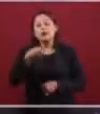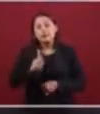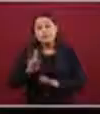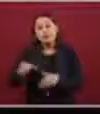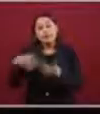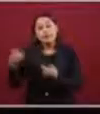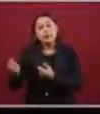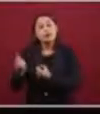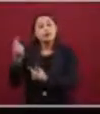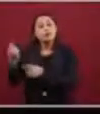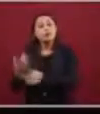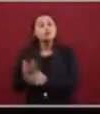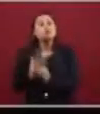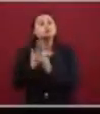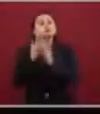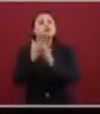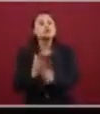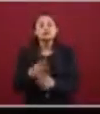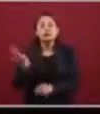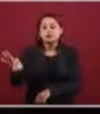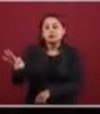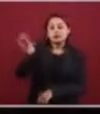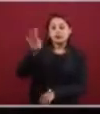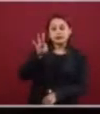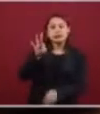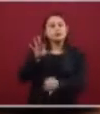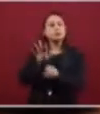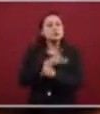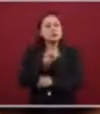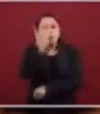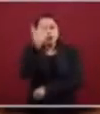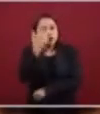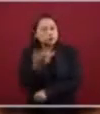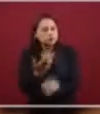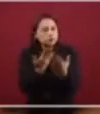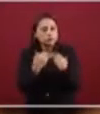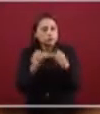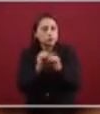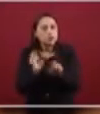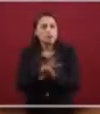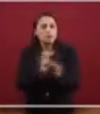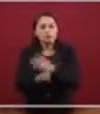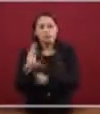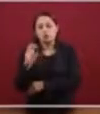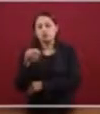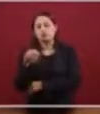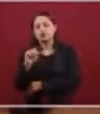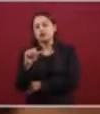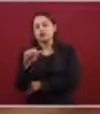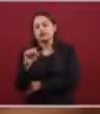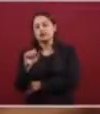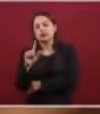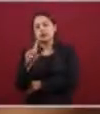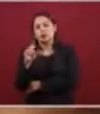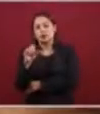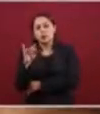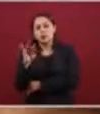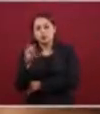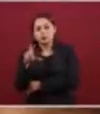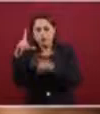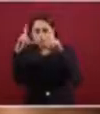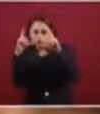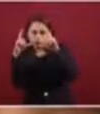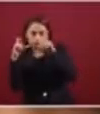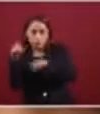pues son selecciones que no tienen justificación. Mencionan, por ejemplo, a Constanza López en la subdirección de fotografía sin